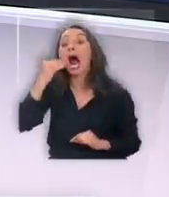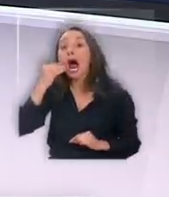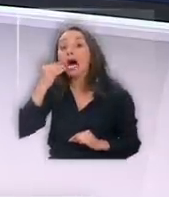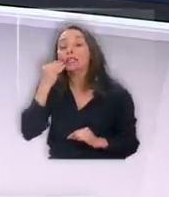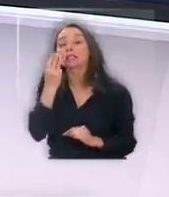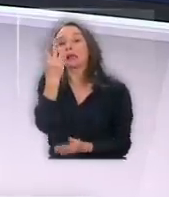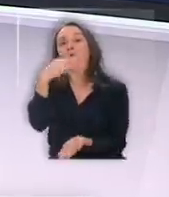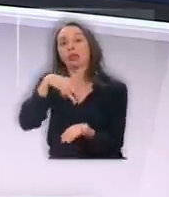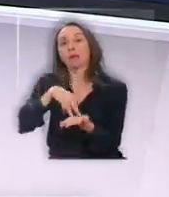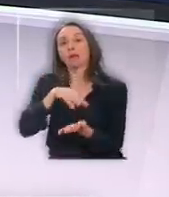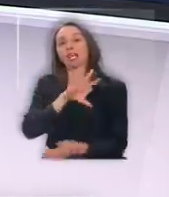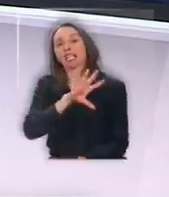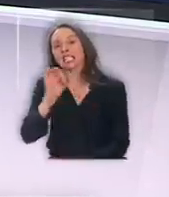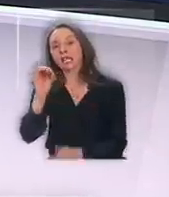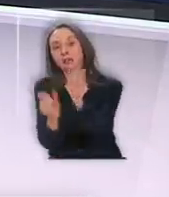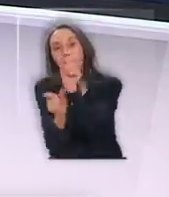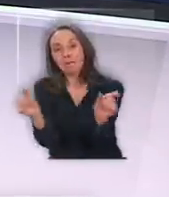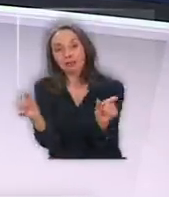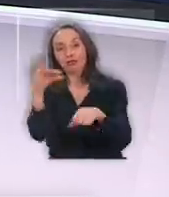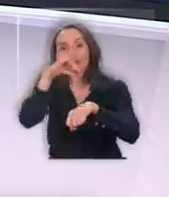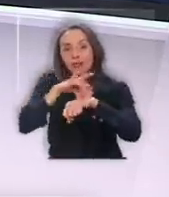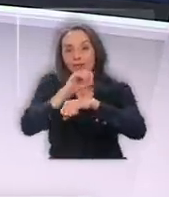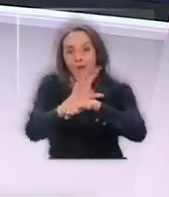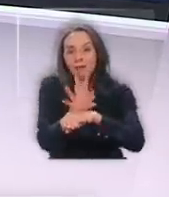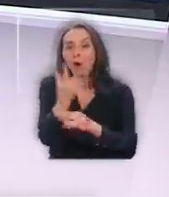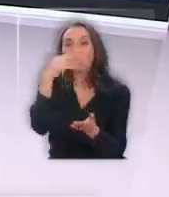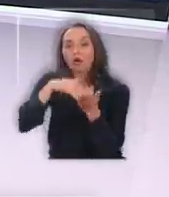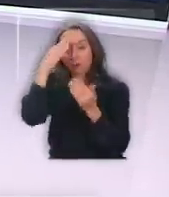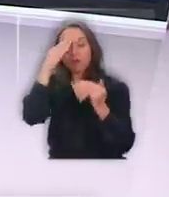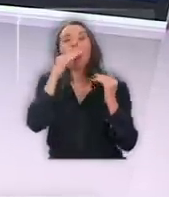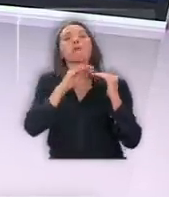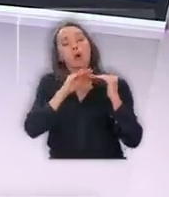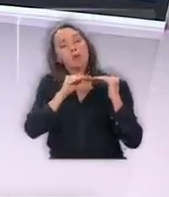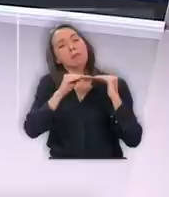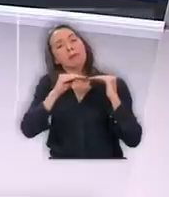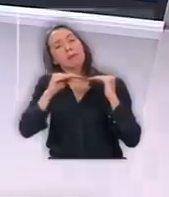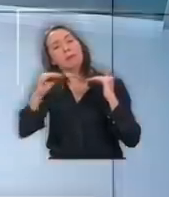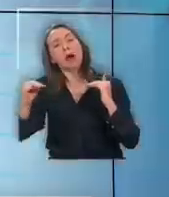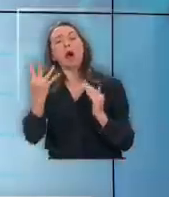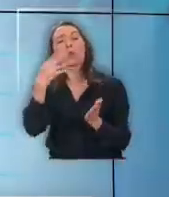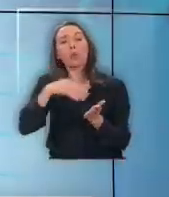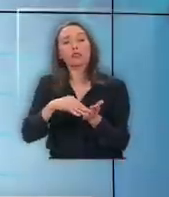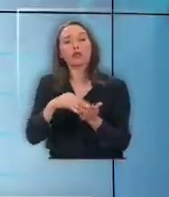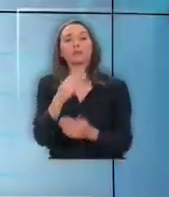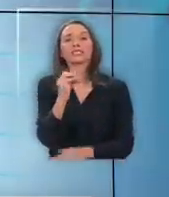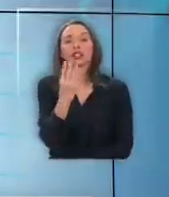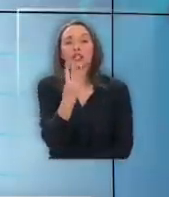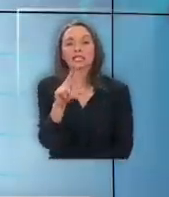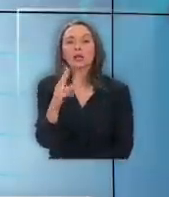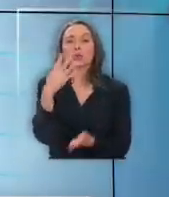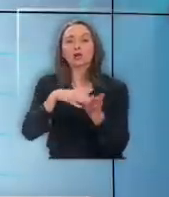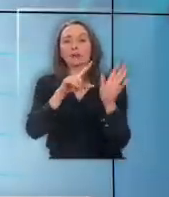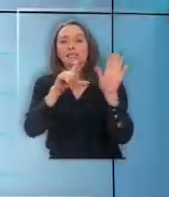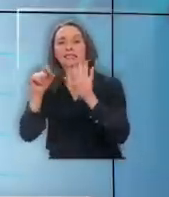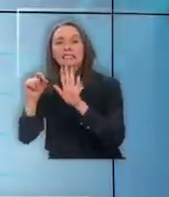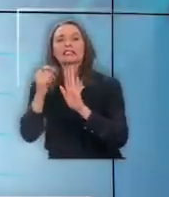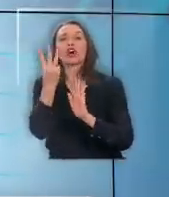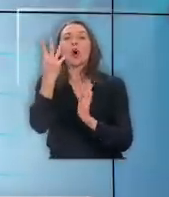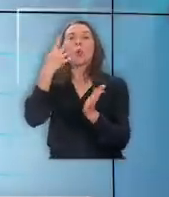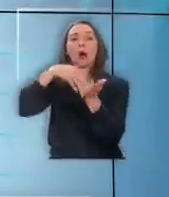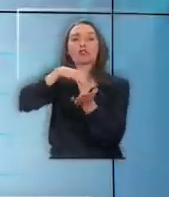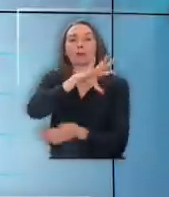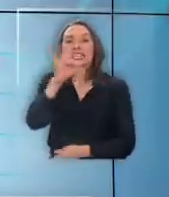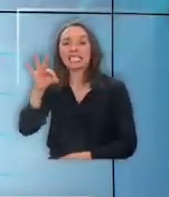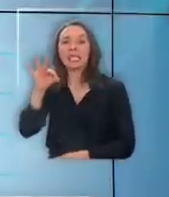bordear los 3.500, 4.000 casos, y allí nos mantuvimos varios días. Subió a 4.038, 4.276, luego baja a 3.500 para llegar a